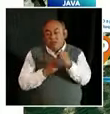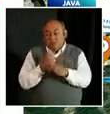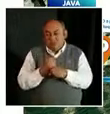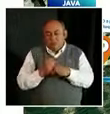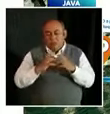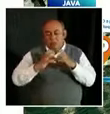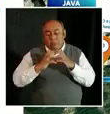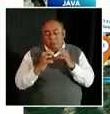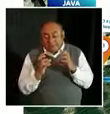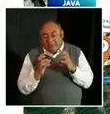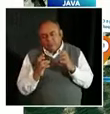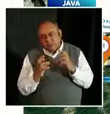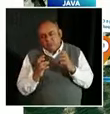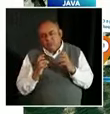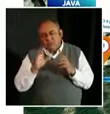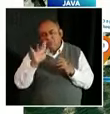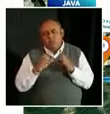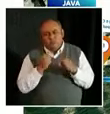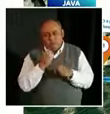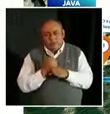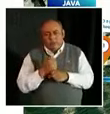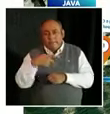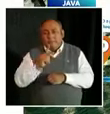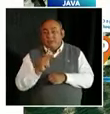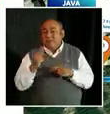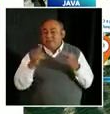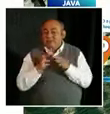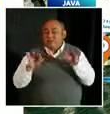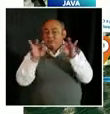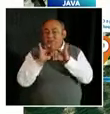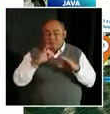que esta vida útil se dé es muy importante el acabado.